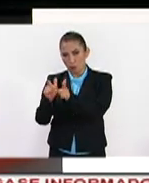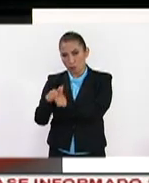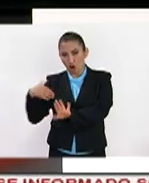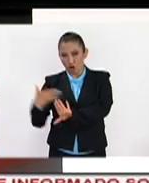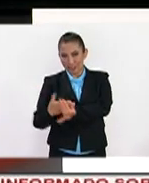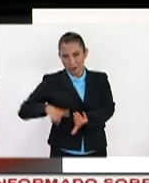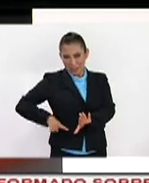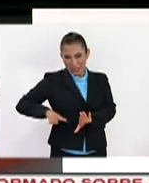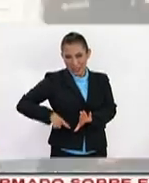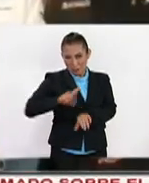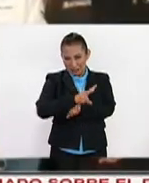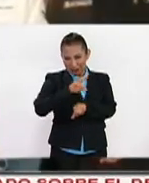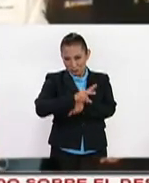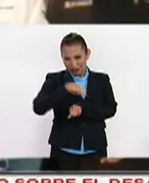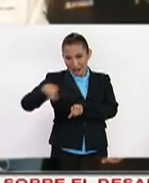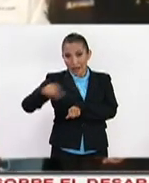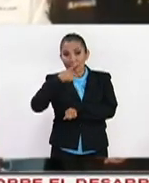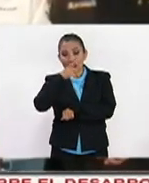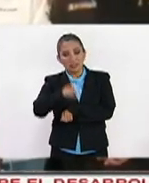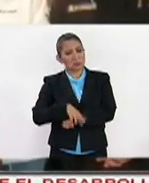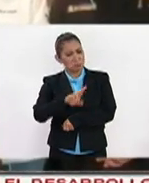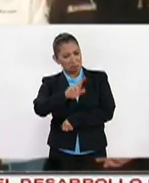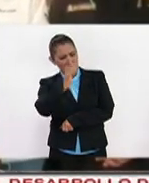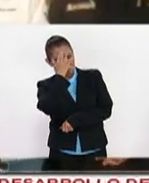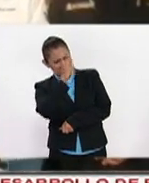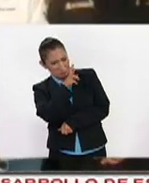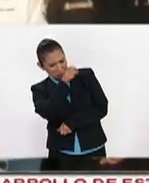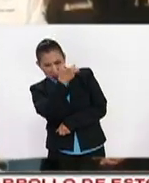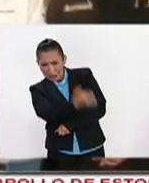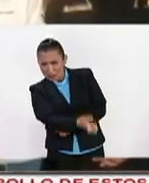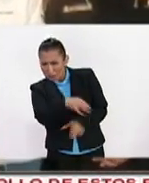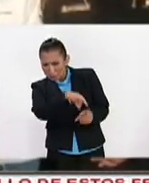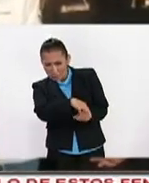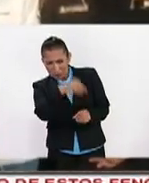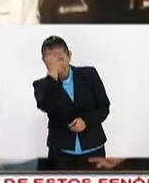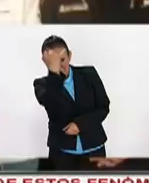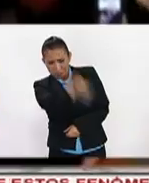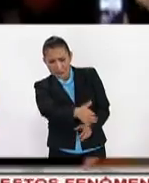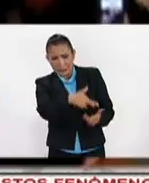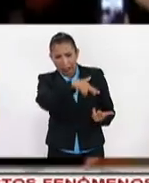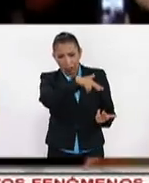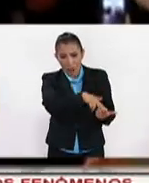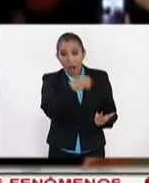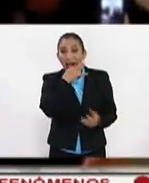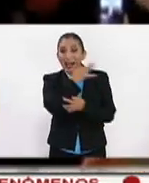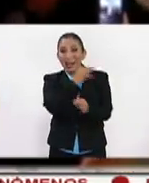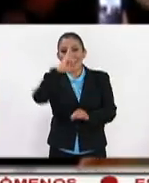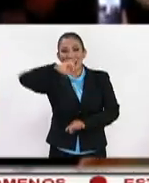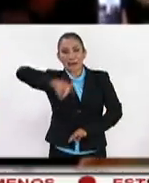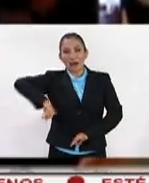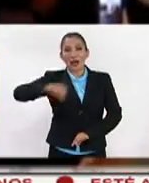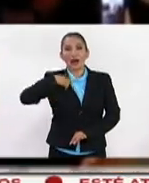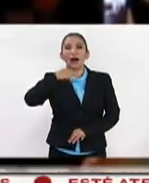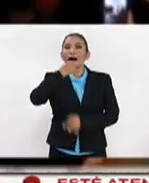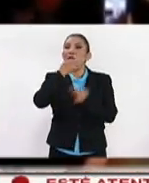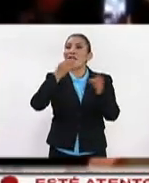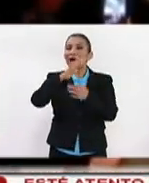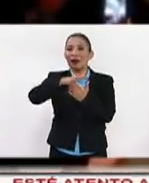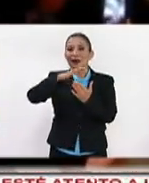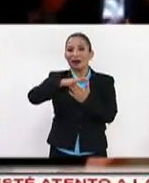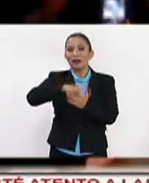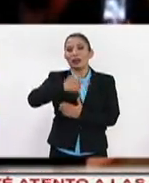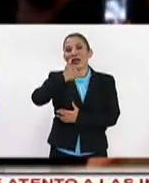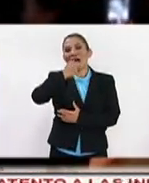venezolana, agrupada en la Mesa de Unidad Democrática, dijo que no reconoce los resultados de las elecciones regionales. Esto lo anunció el jefe de la campaña de la mesa,